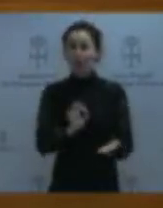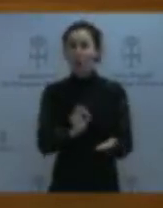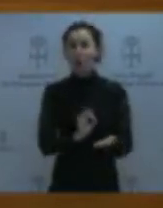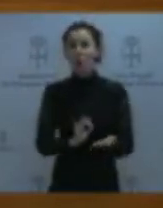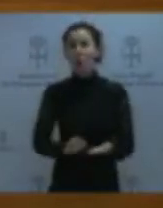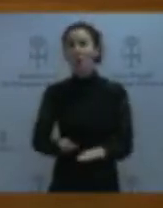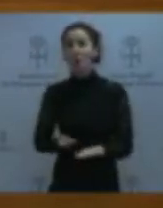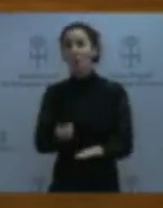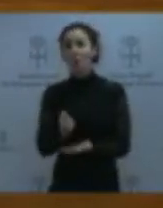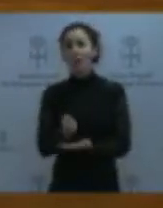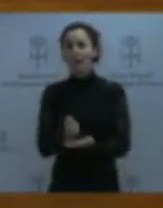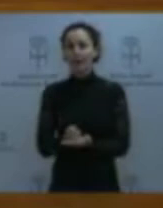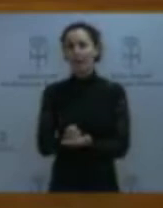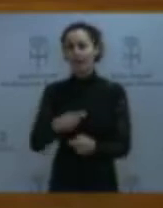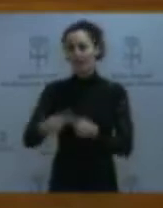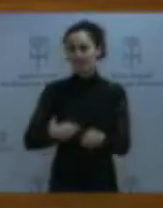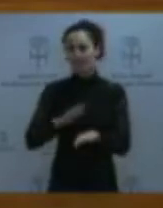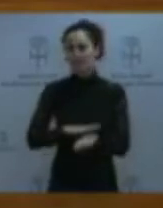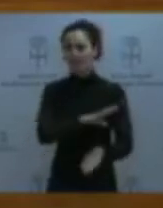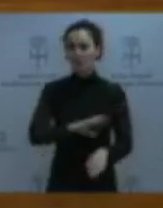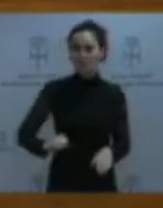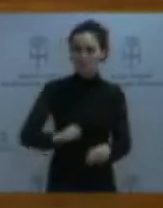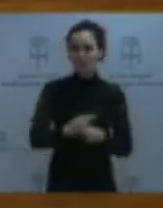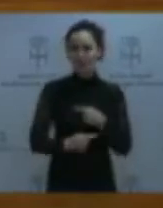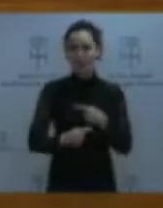para que compren el servicio a los privados. Oiga, estas dos